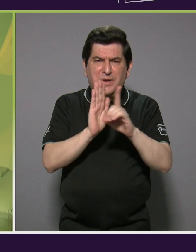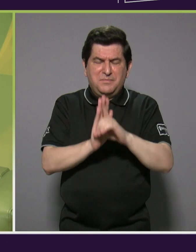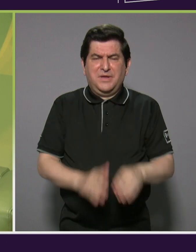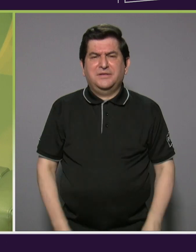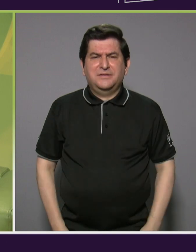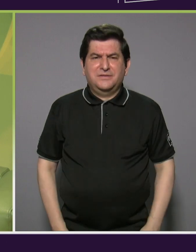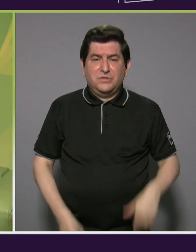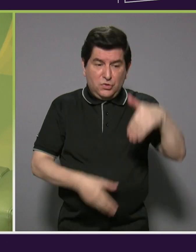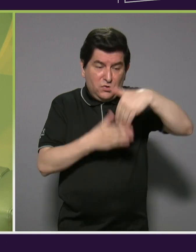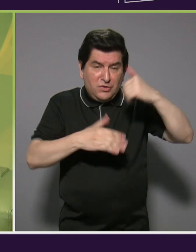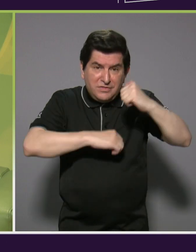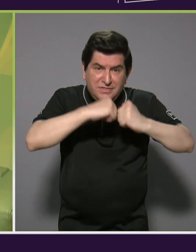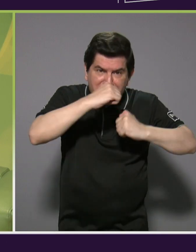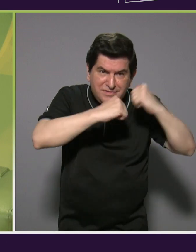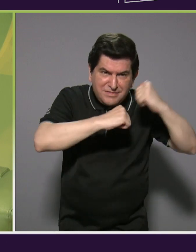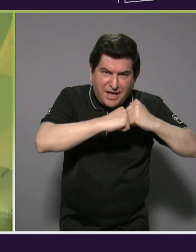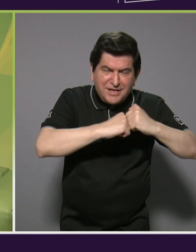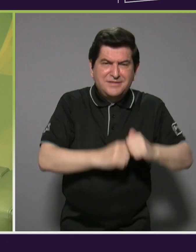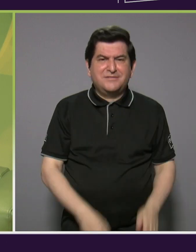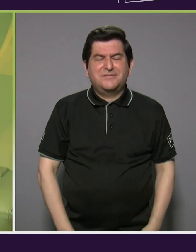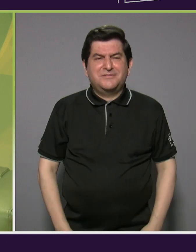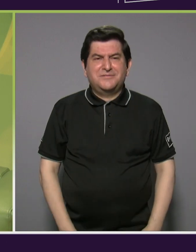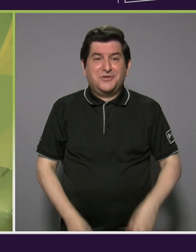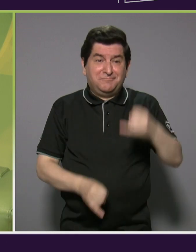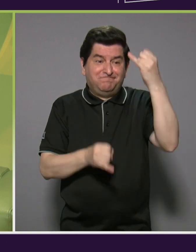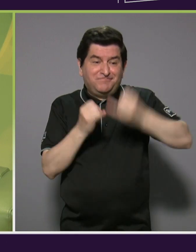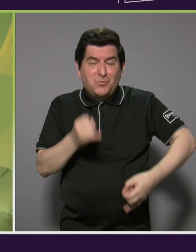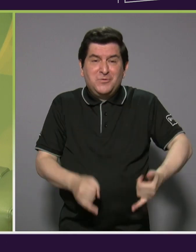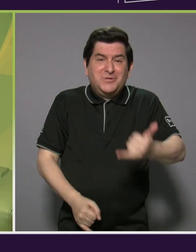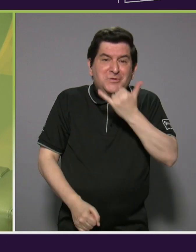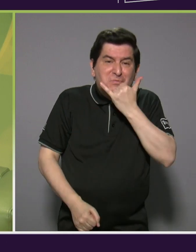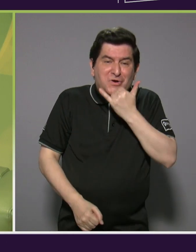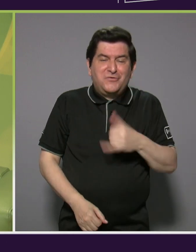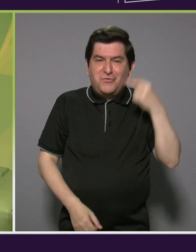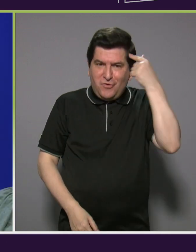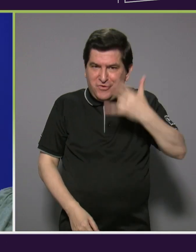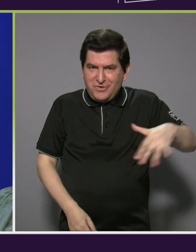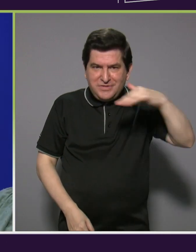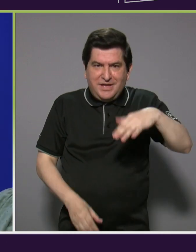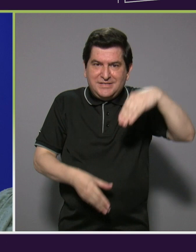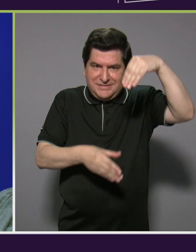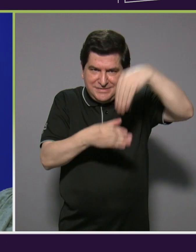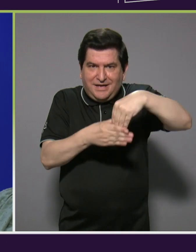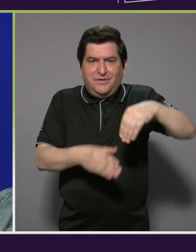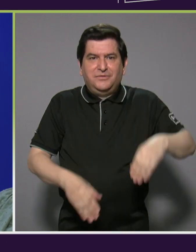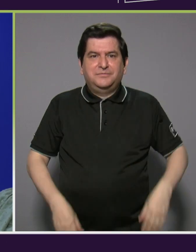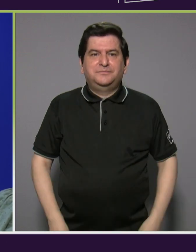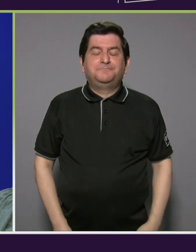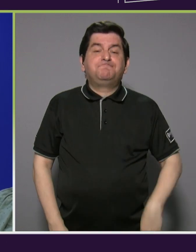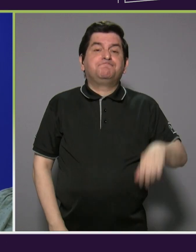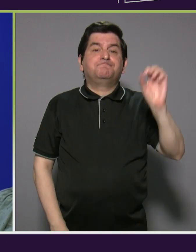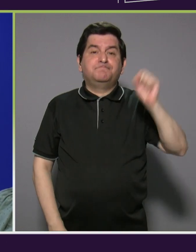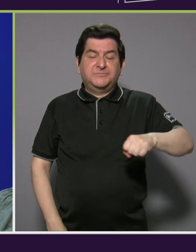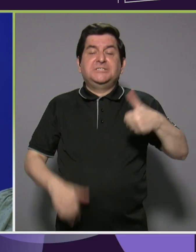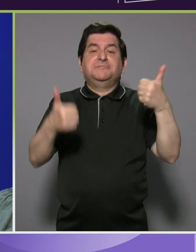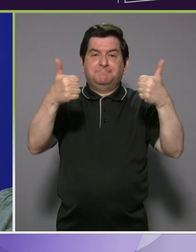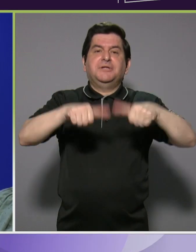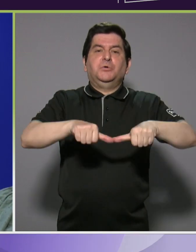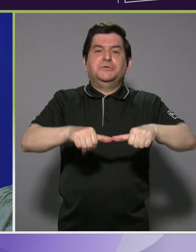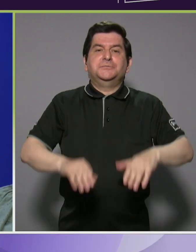estructuralmente, ¿verdad? Ya esto es como el último fallo del Estado, ¿verdad? De esta situación. Totalmente de acuerdo en ese